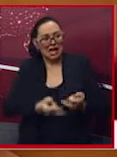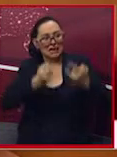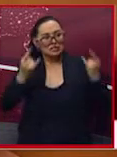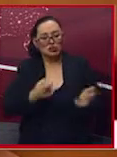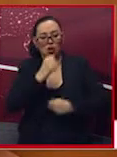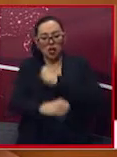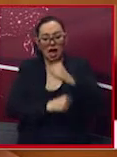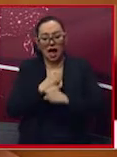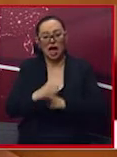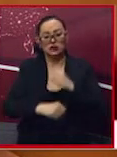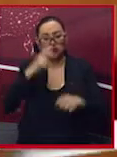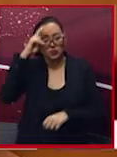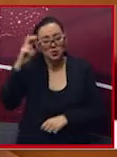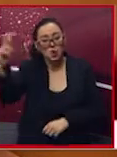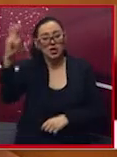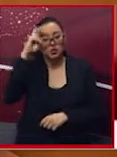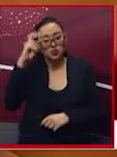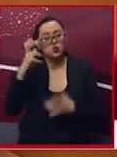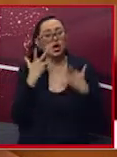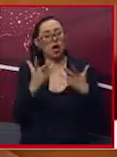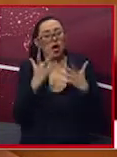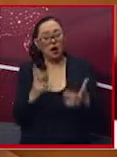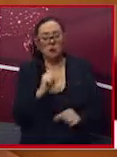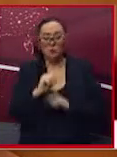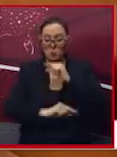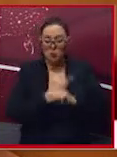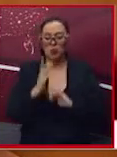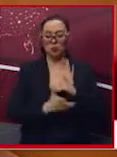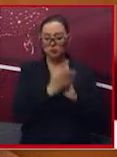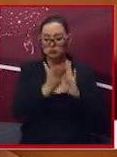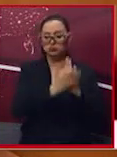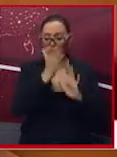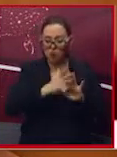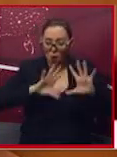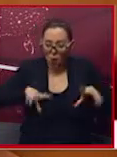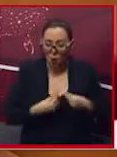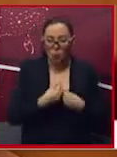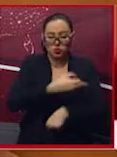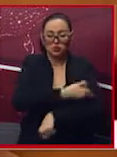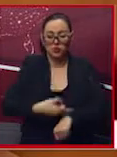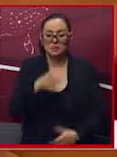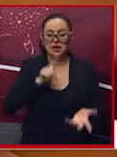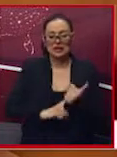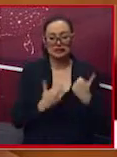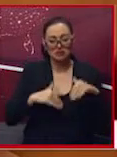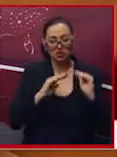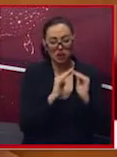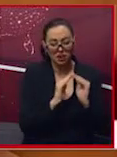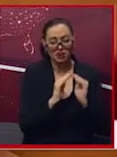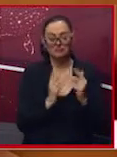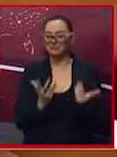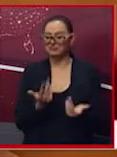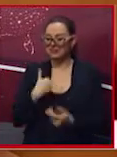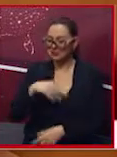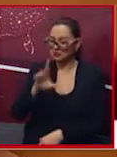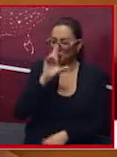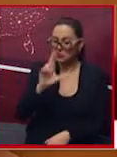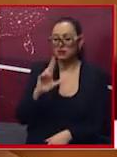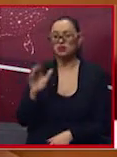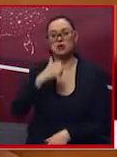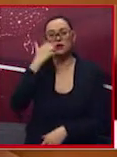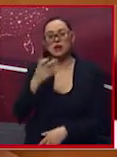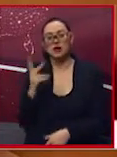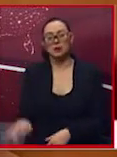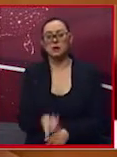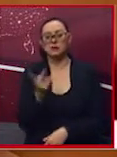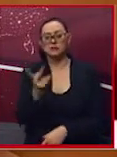tantos sueños y anhelos que sus familias construyeron en esas viviendas. Así, señor secretario, con mucho respeto quisiera nos